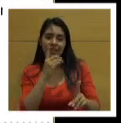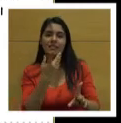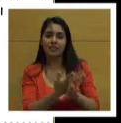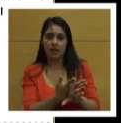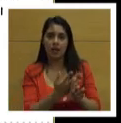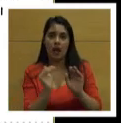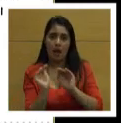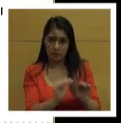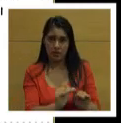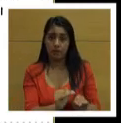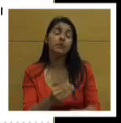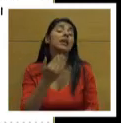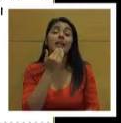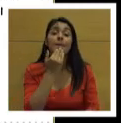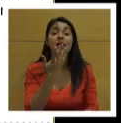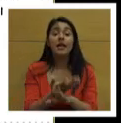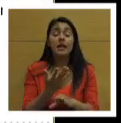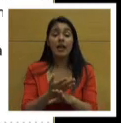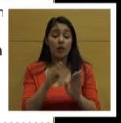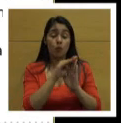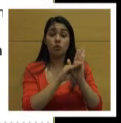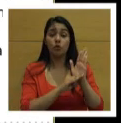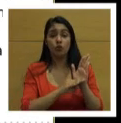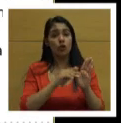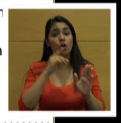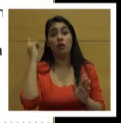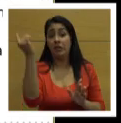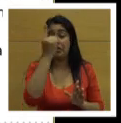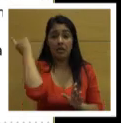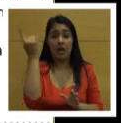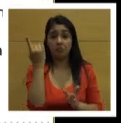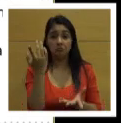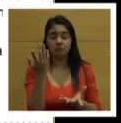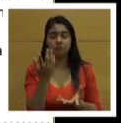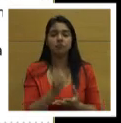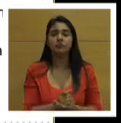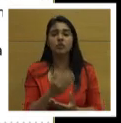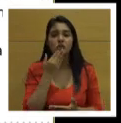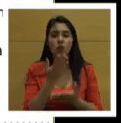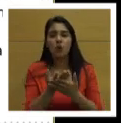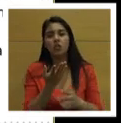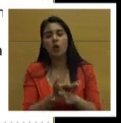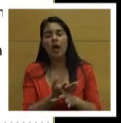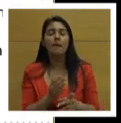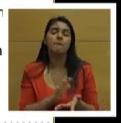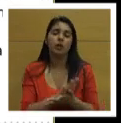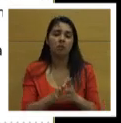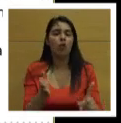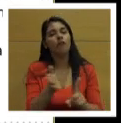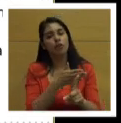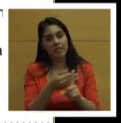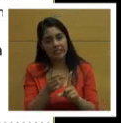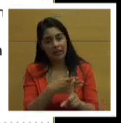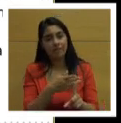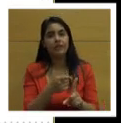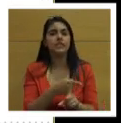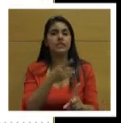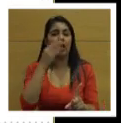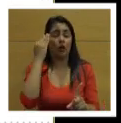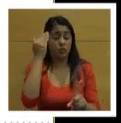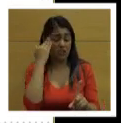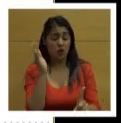Y también tenemos protocolo general de intervención que cuando obviamente tenemos casos de violencia física, psicológica,